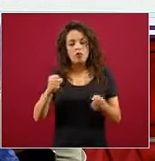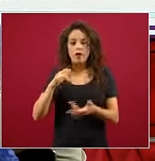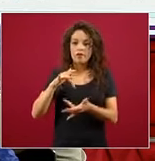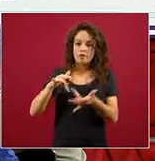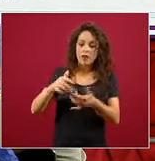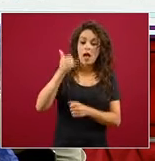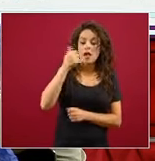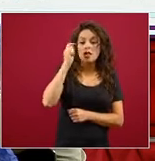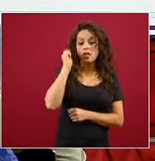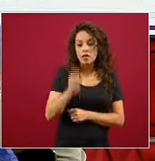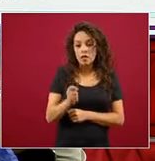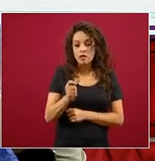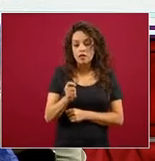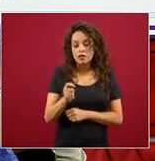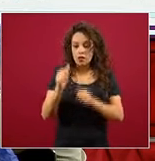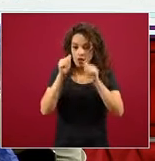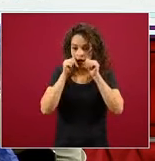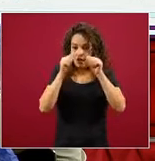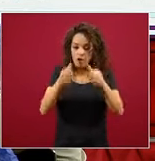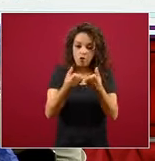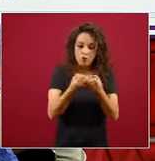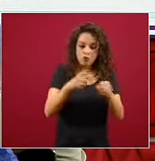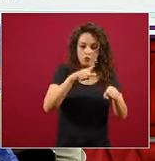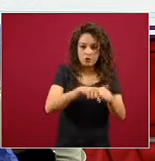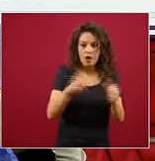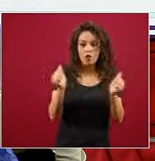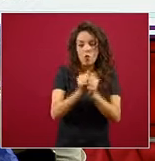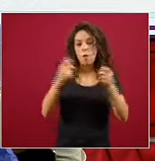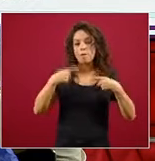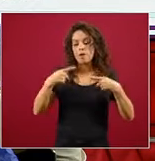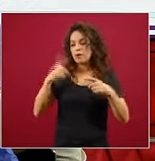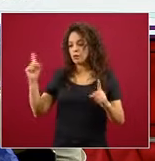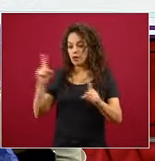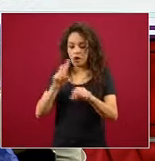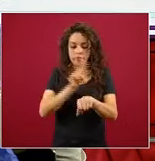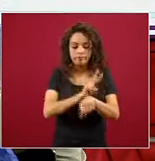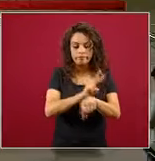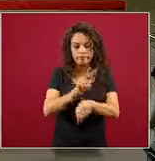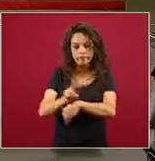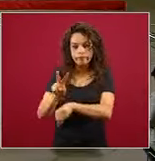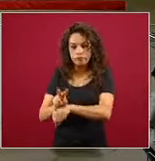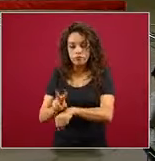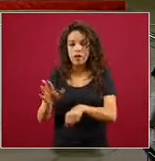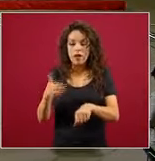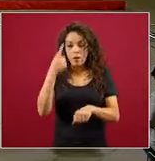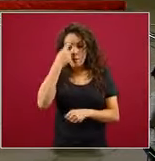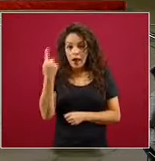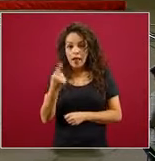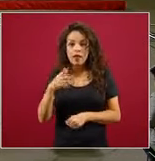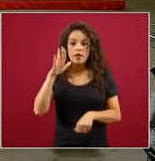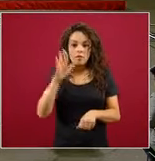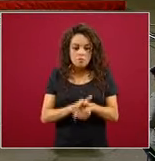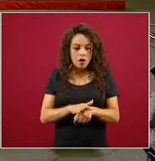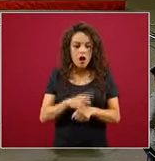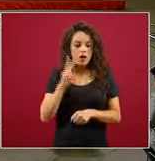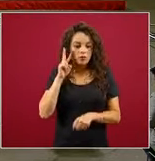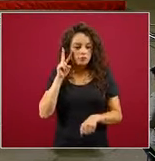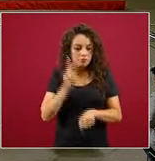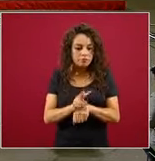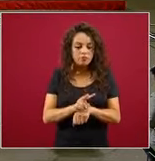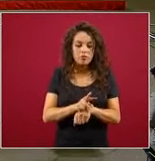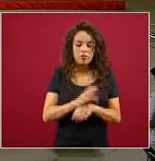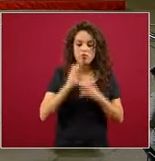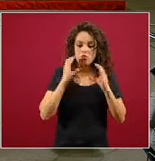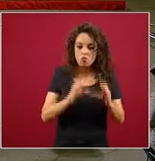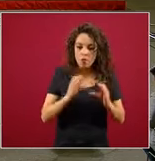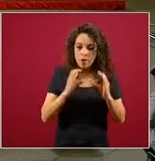social para que estas personas adultas mayores tengan mucho más acompañamiento, mucho más cuidado a largo plazo en este